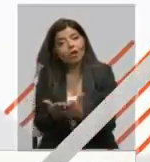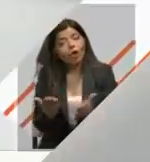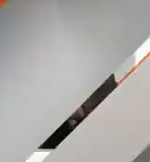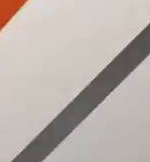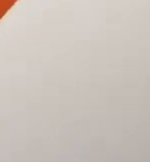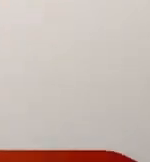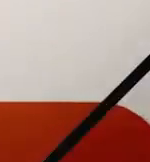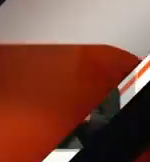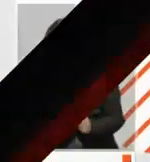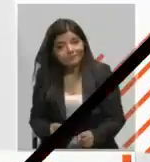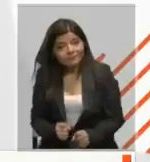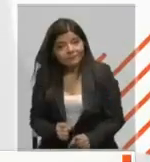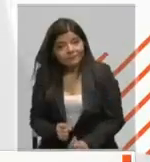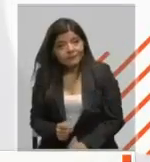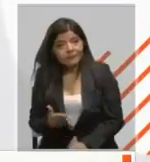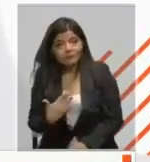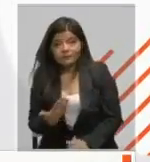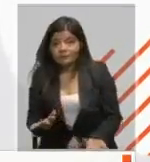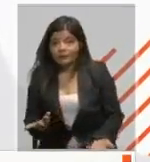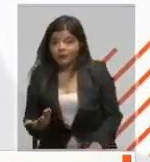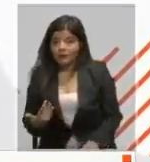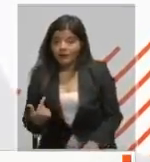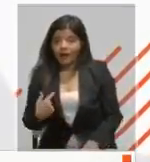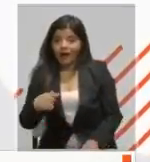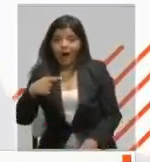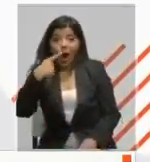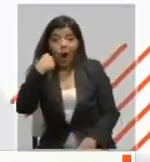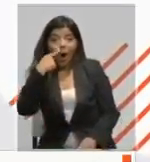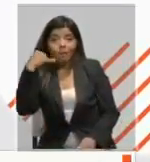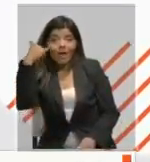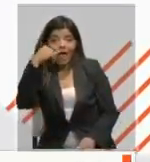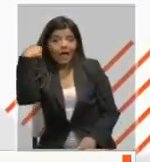está llevando prácticamente secuestrado.